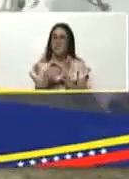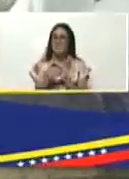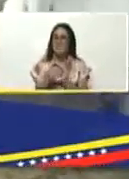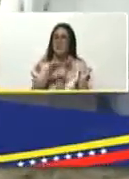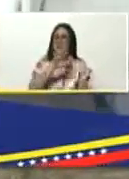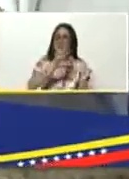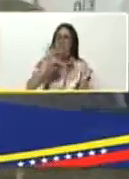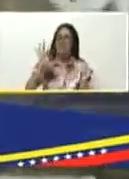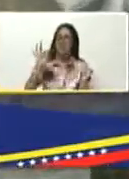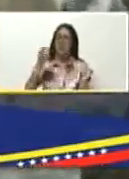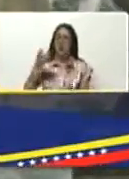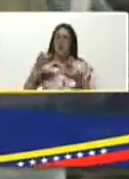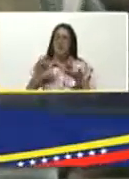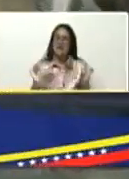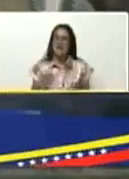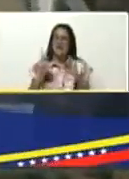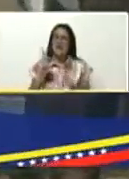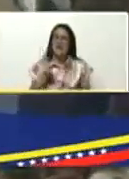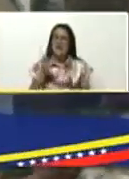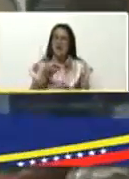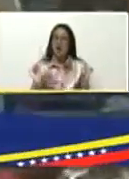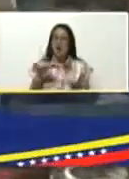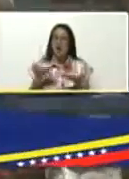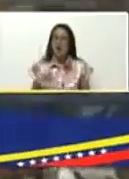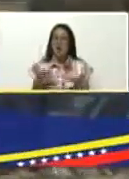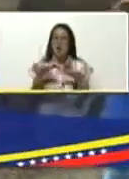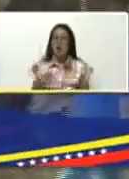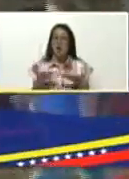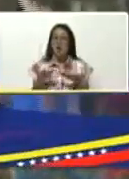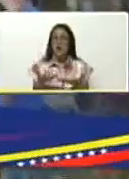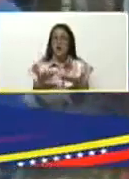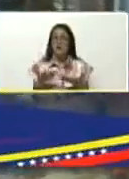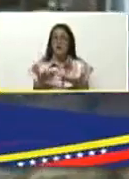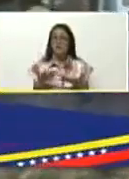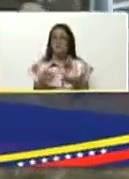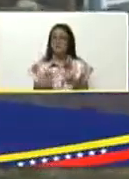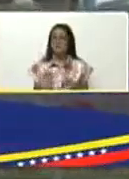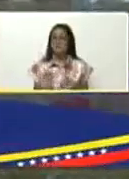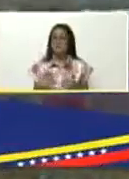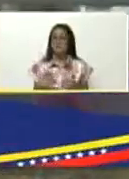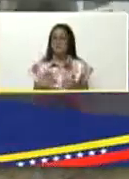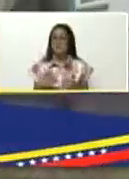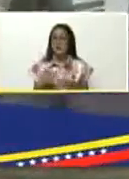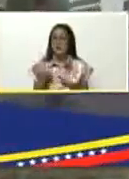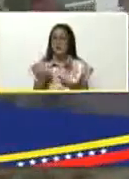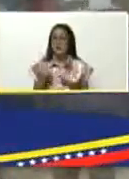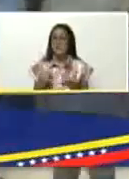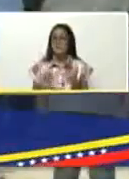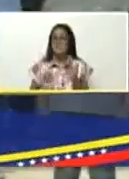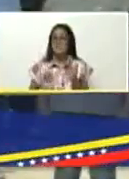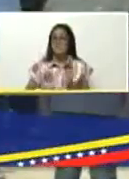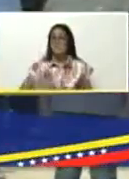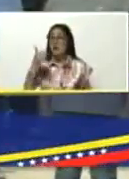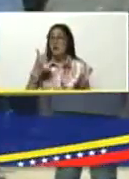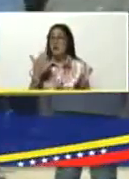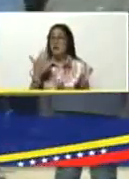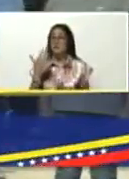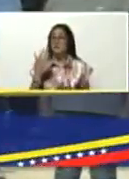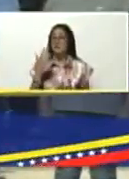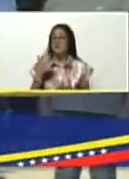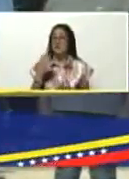9.500 kilogramos de maíz blanco por hectárea, que supera la media nacional, de la cual nuestro ministro